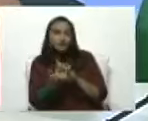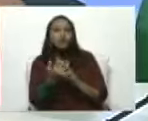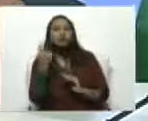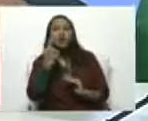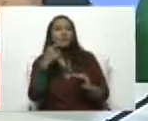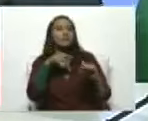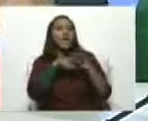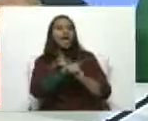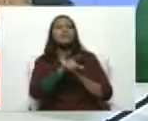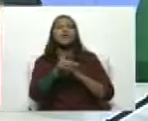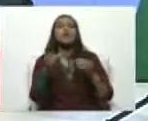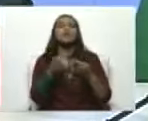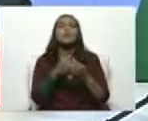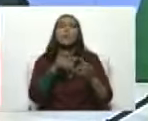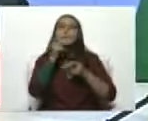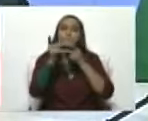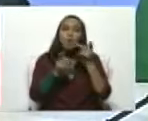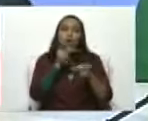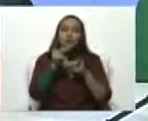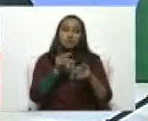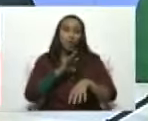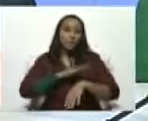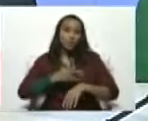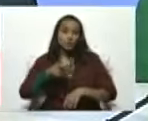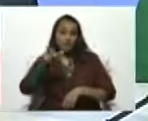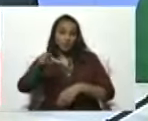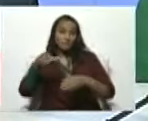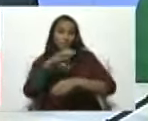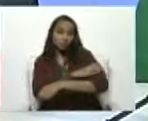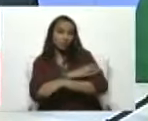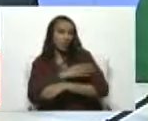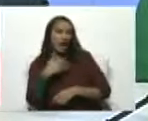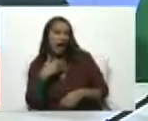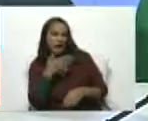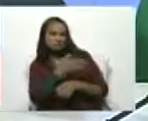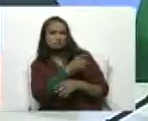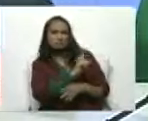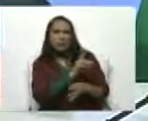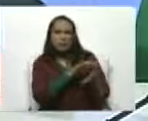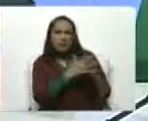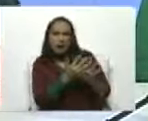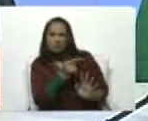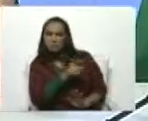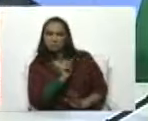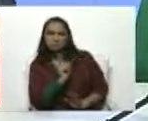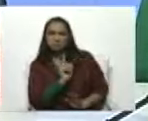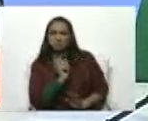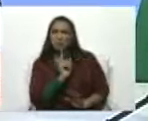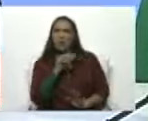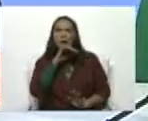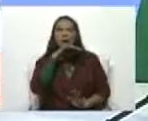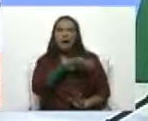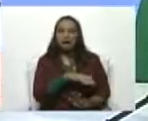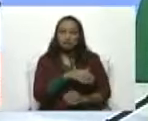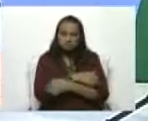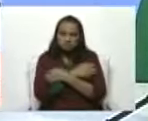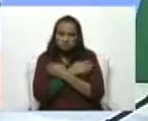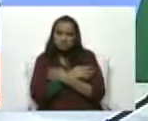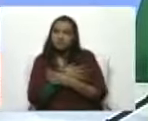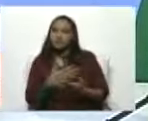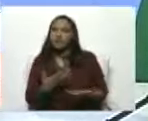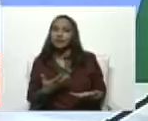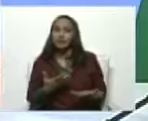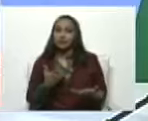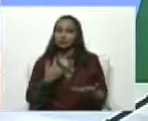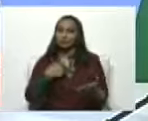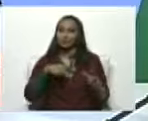Sectores de este país donde ellos no entran porque le tienen asco al pueblo. Les da piquiña. Nosotros sí entramos.